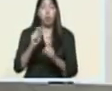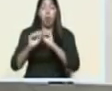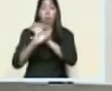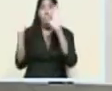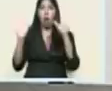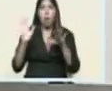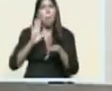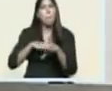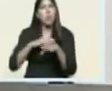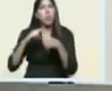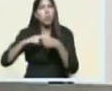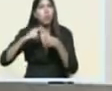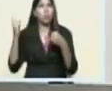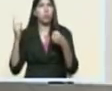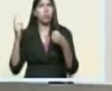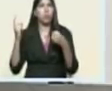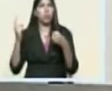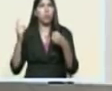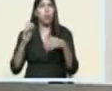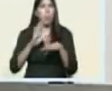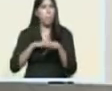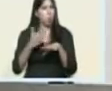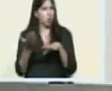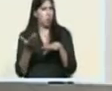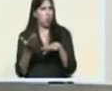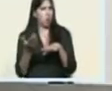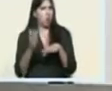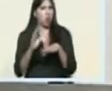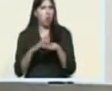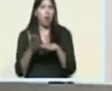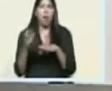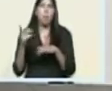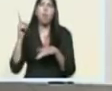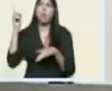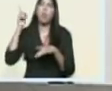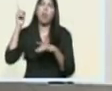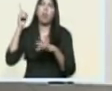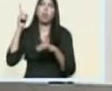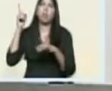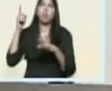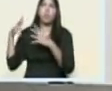¿Por qué se retiran? ¿Por qué los gringos dan la orden?